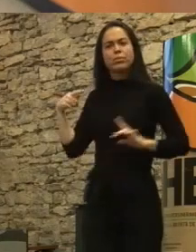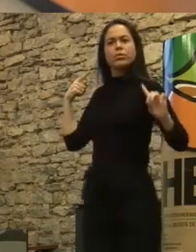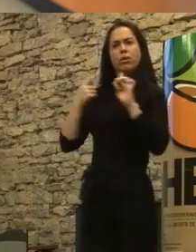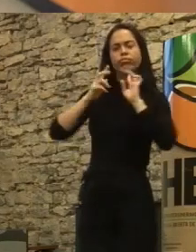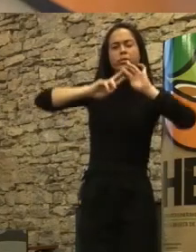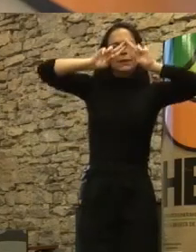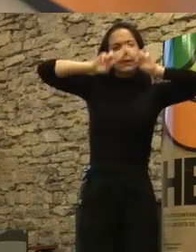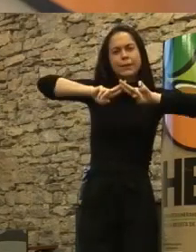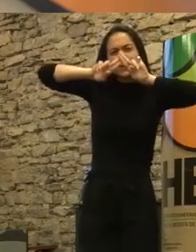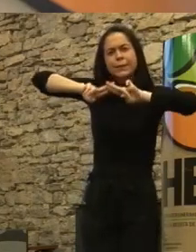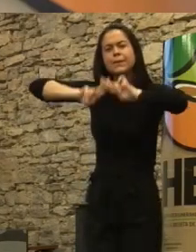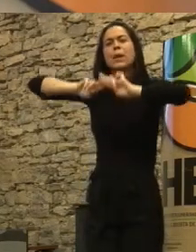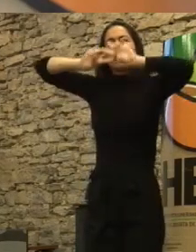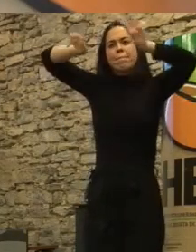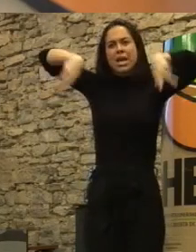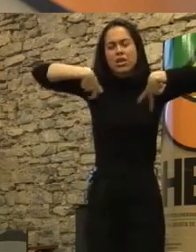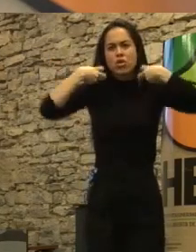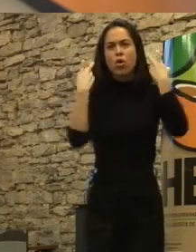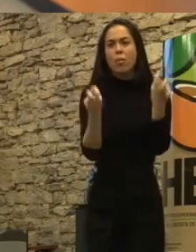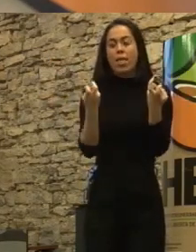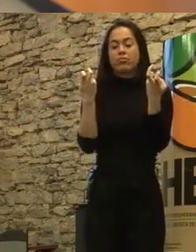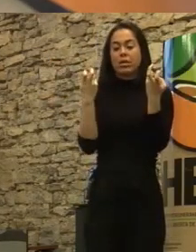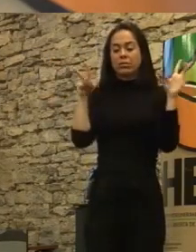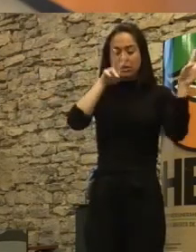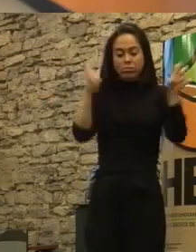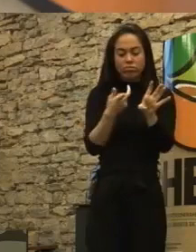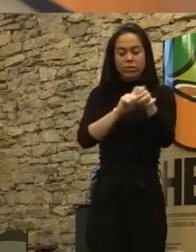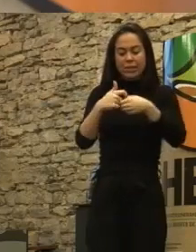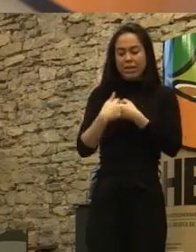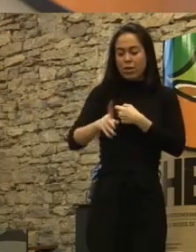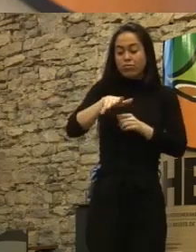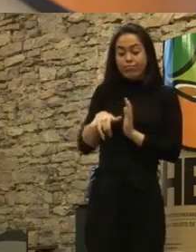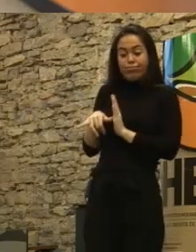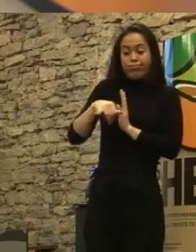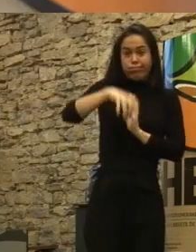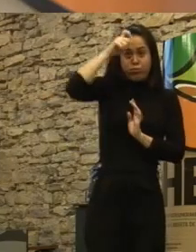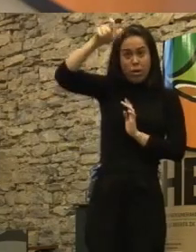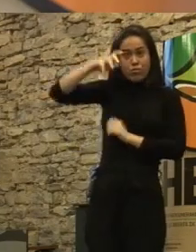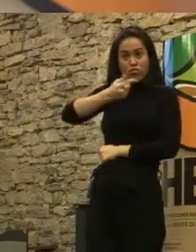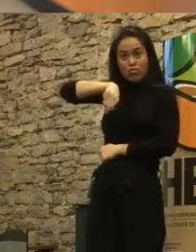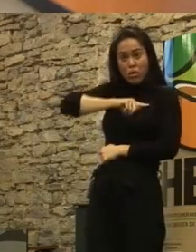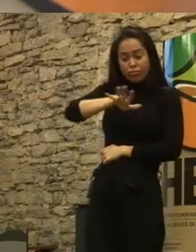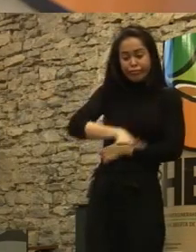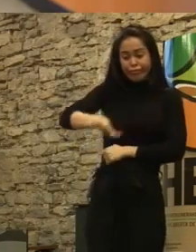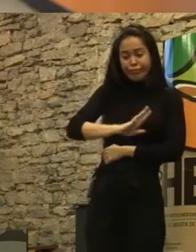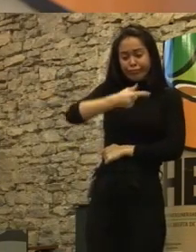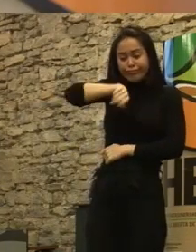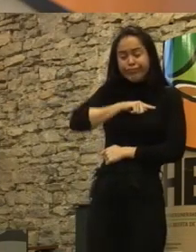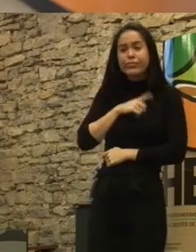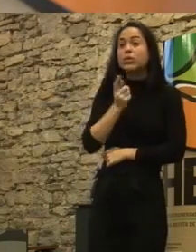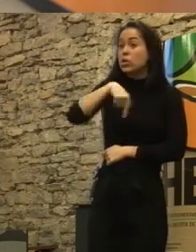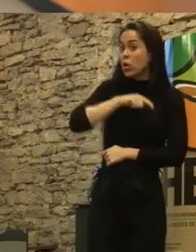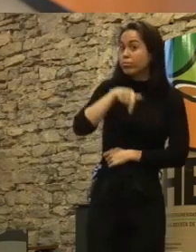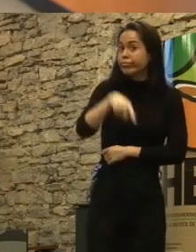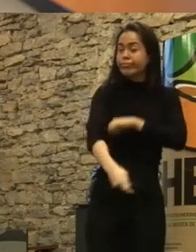innovar en los cauces y herramientas de participación de nuestros municipios. En Vitoria-Gasteiz acabamos de